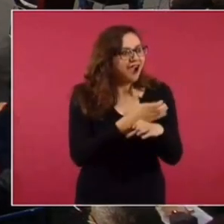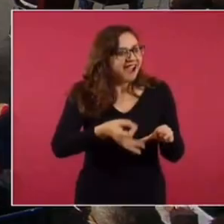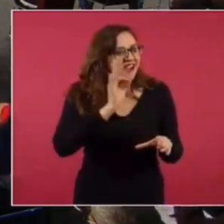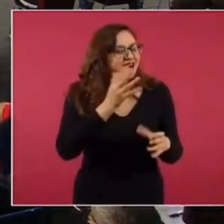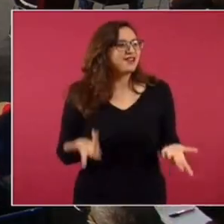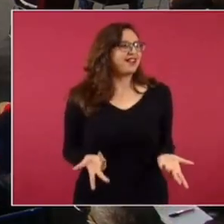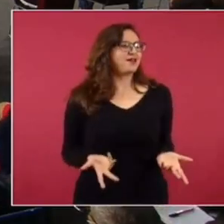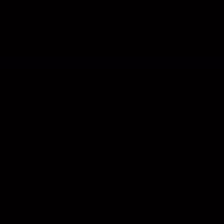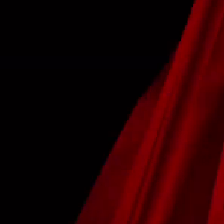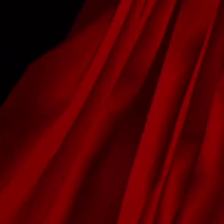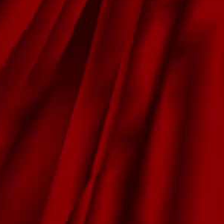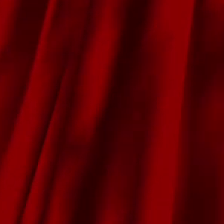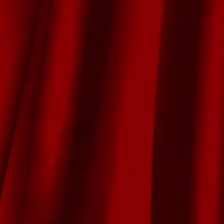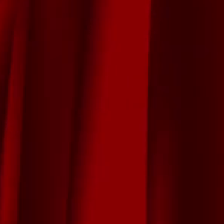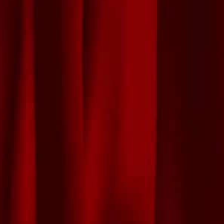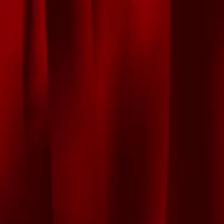el café